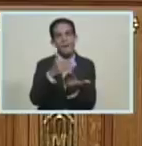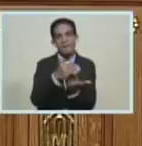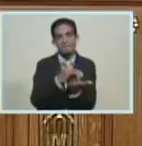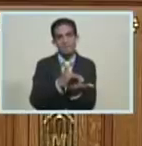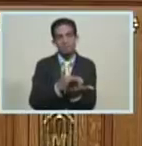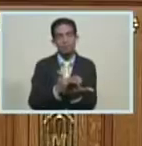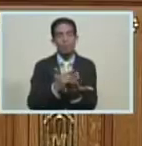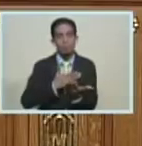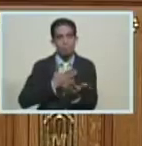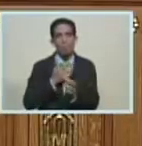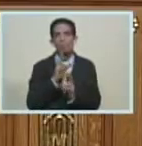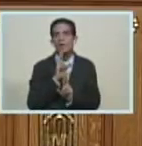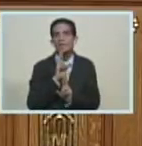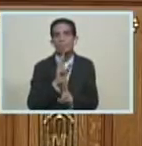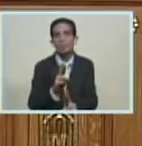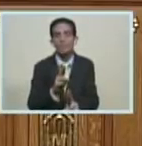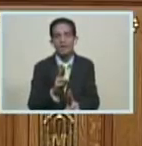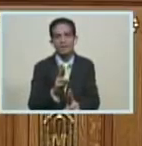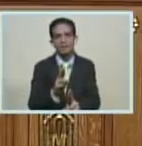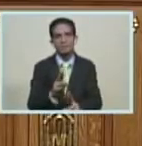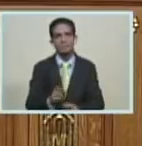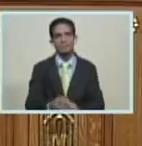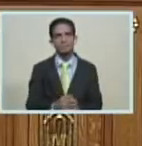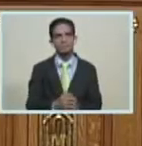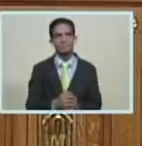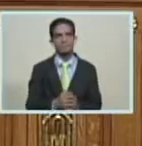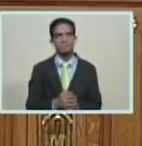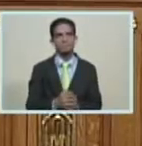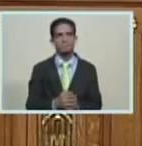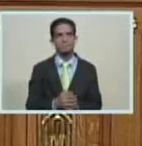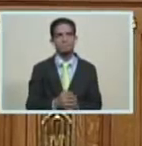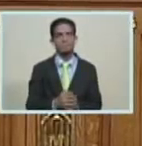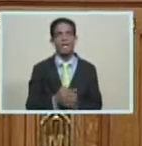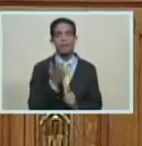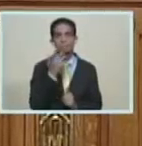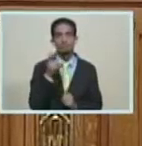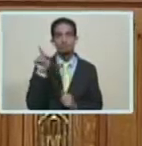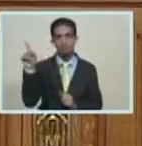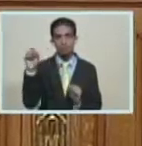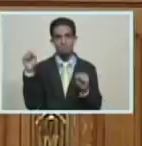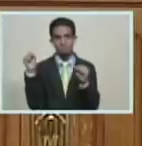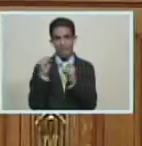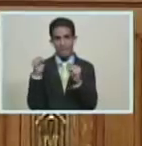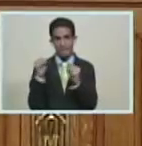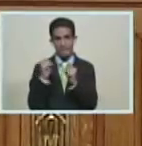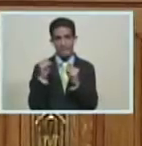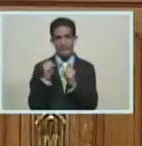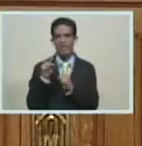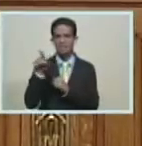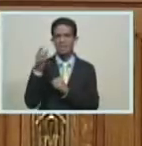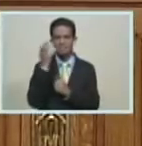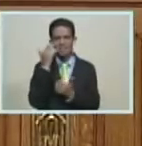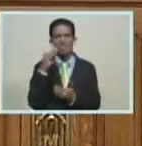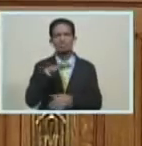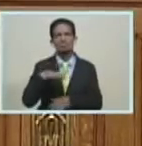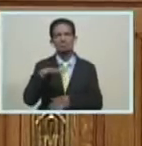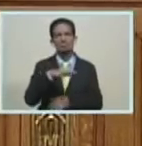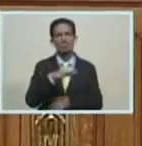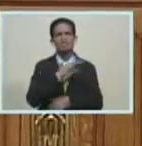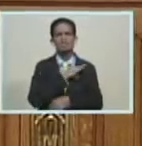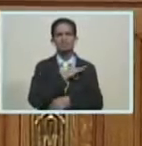podemos responder en lo concreto. Desde la comuna de Paperos de Mérida, ahí donde está el socialismo.